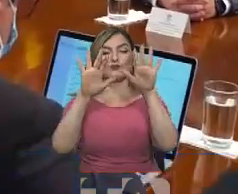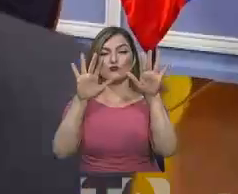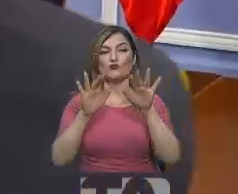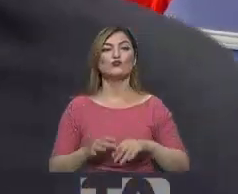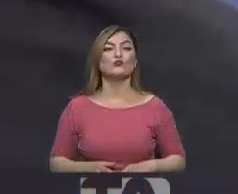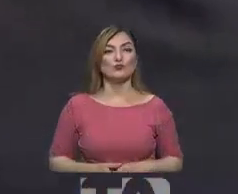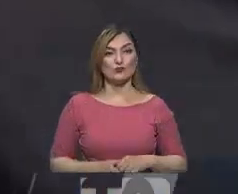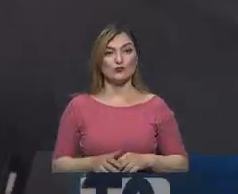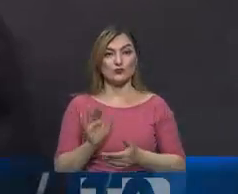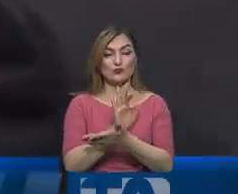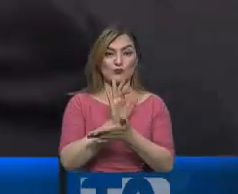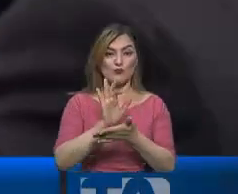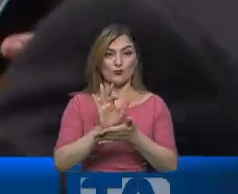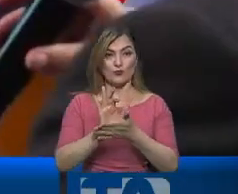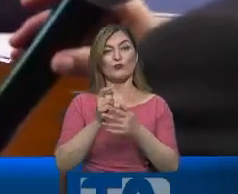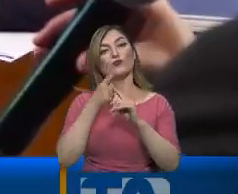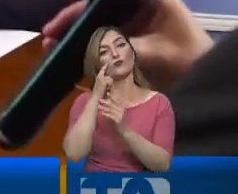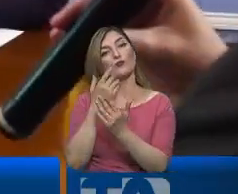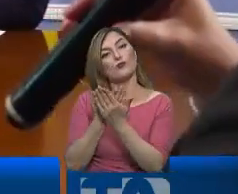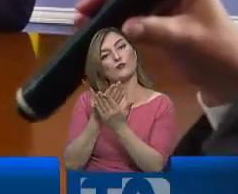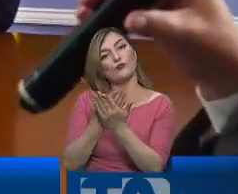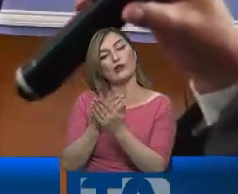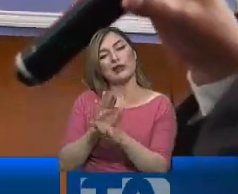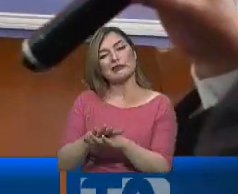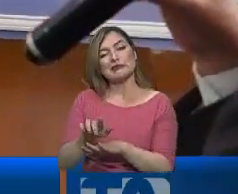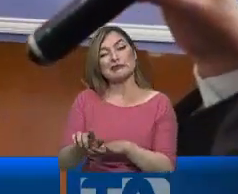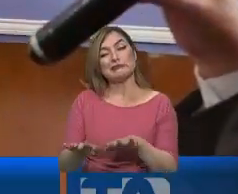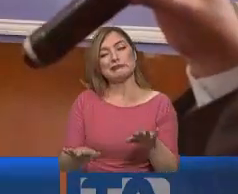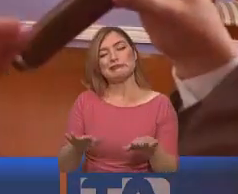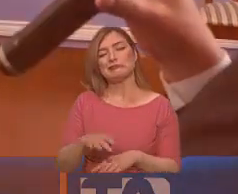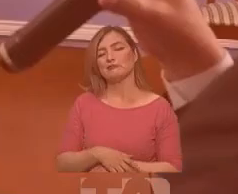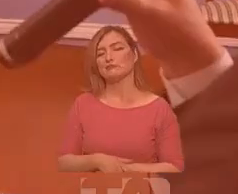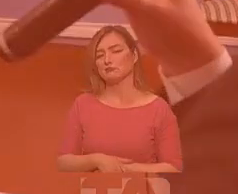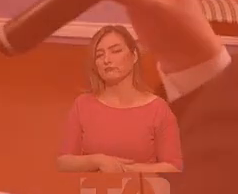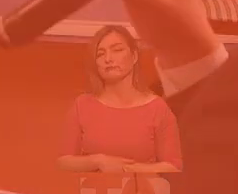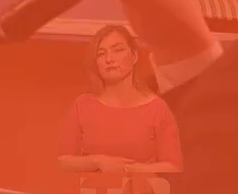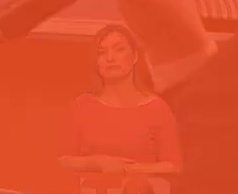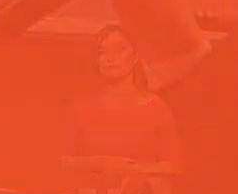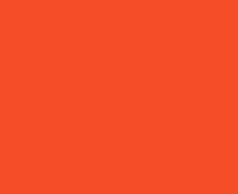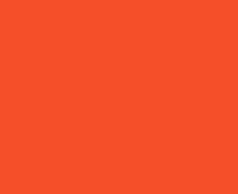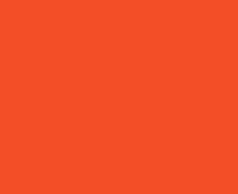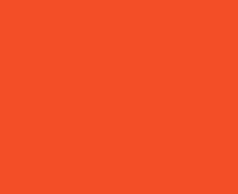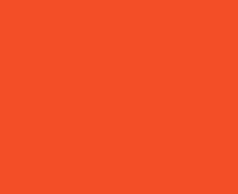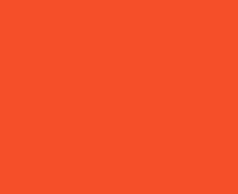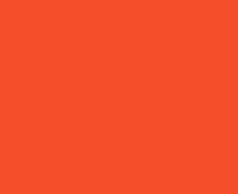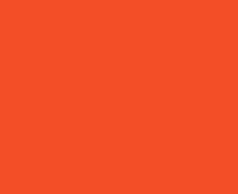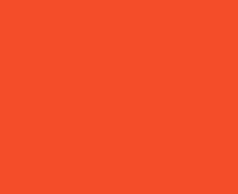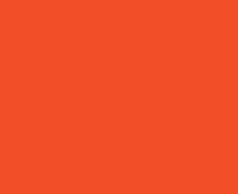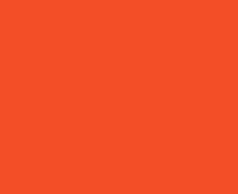sus versiones con evidencias que la comprometen en quito falso yepes 24